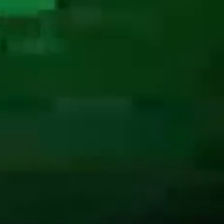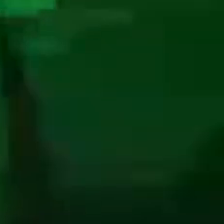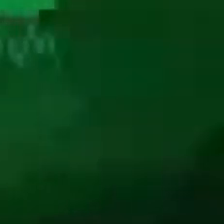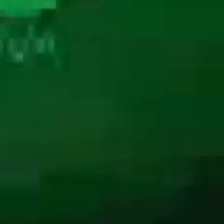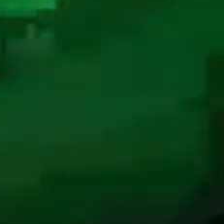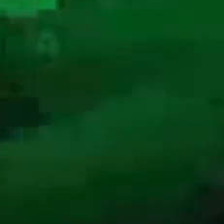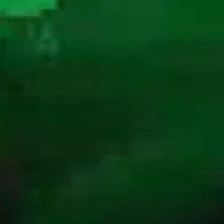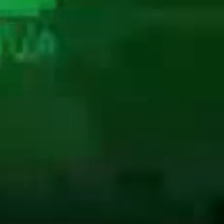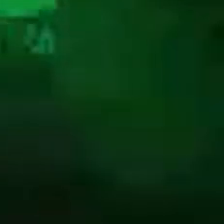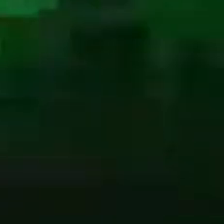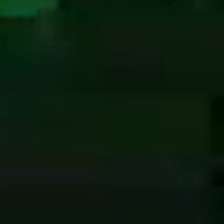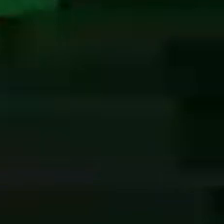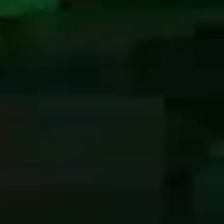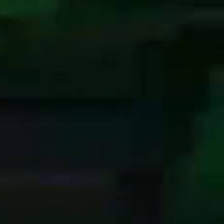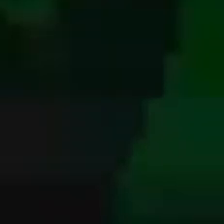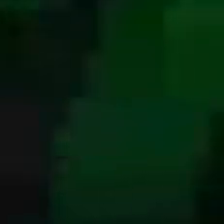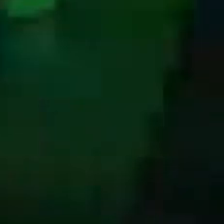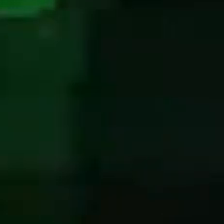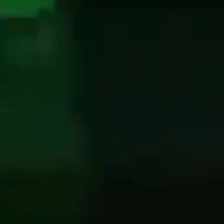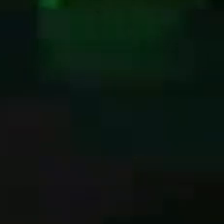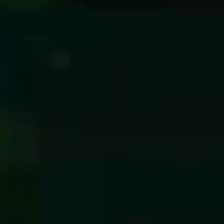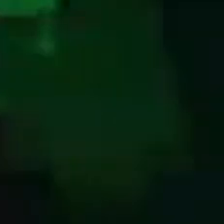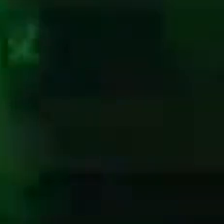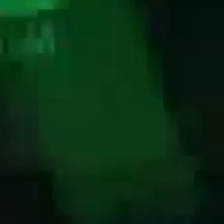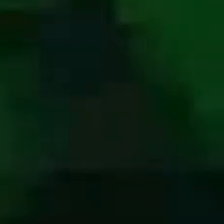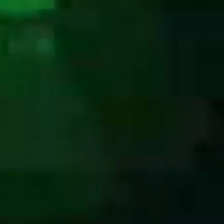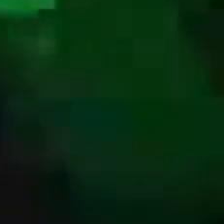están en riesgo lo que es el llenado de vacantes.